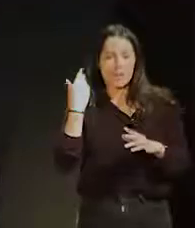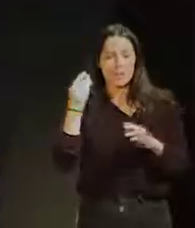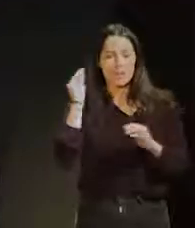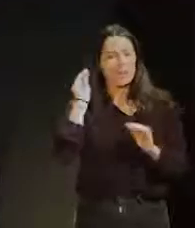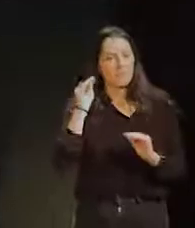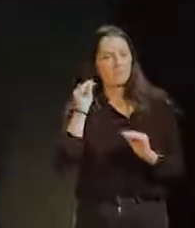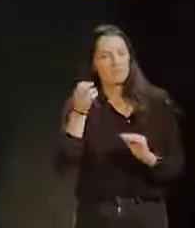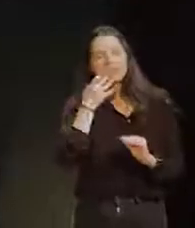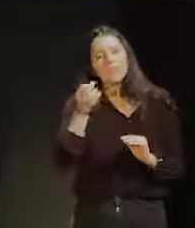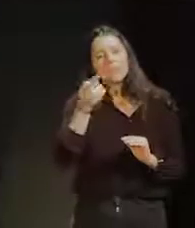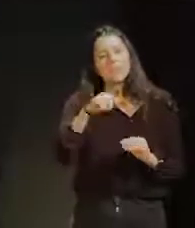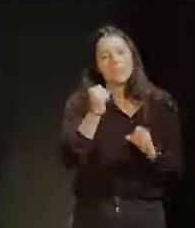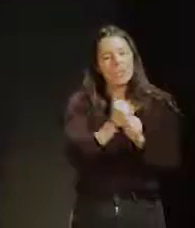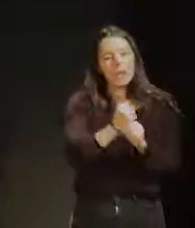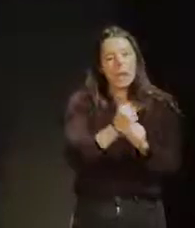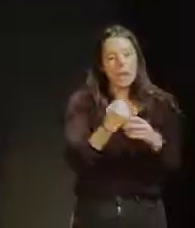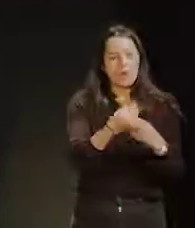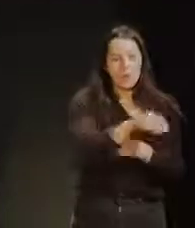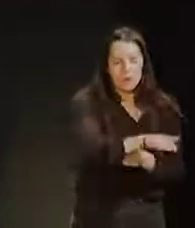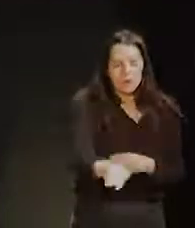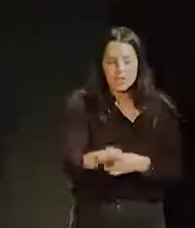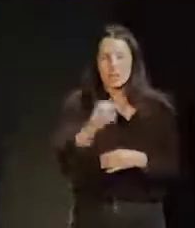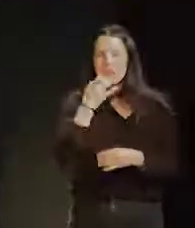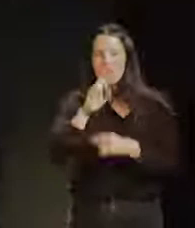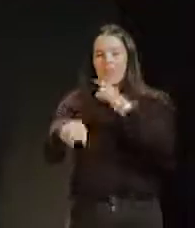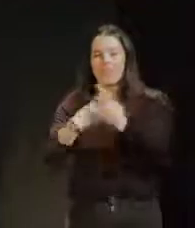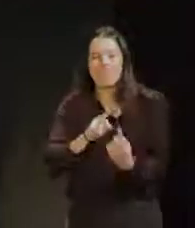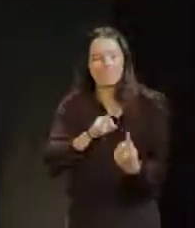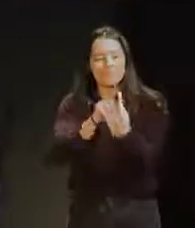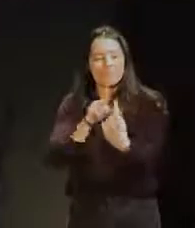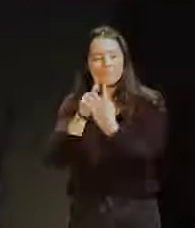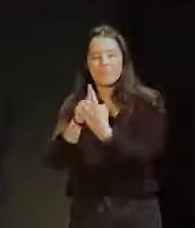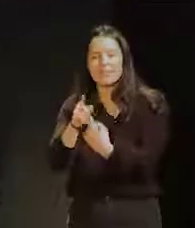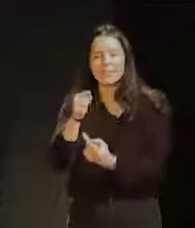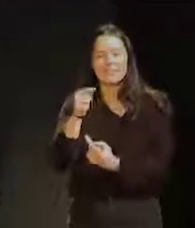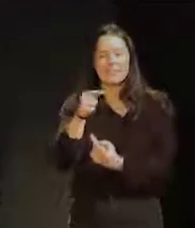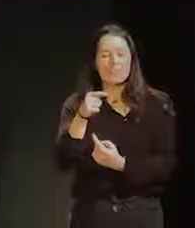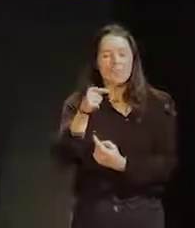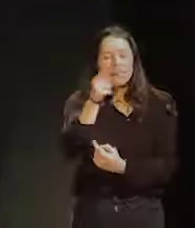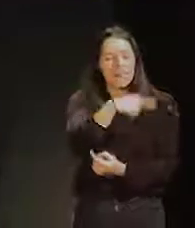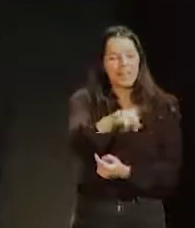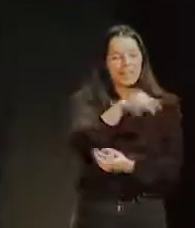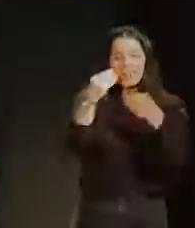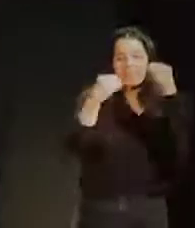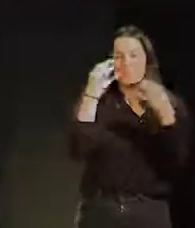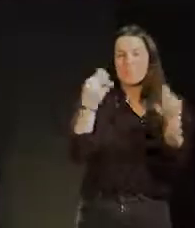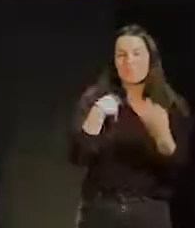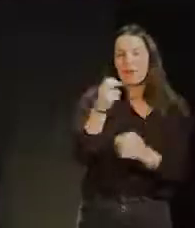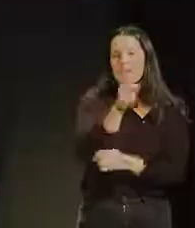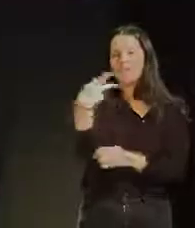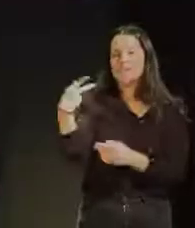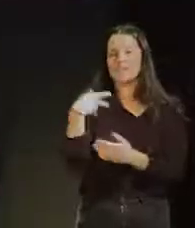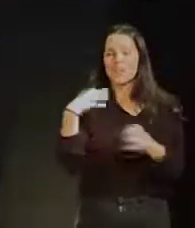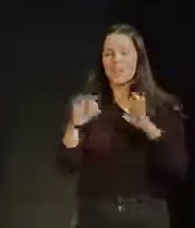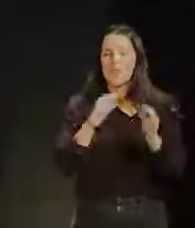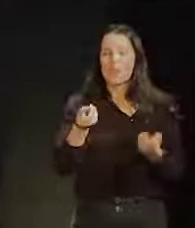a niños y si luego habéis tenido un encuentro con ellos, qué impacto les ha dado a ellos o qué, cómo se han sentido o